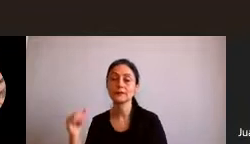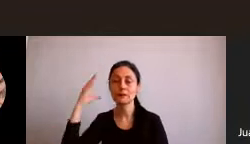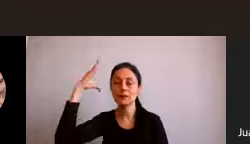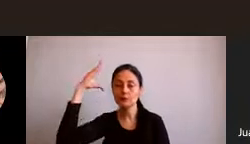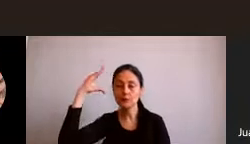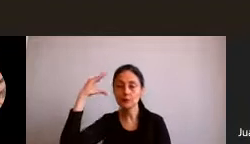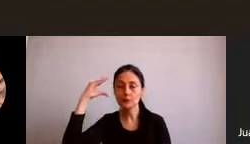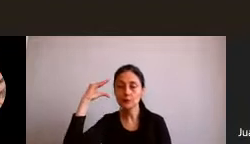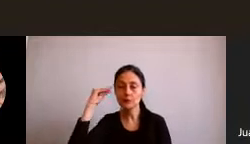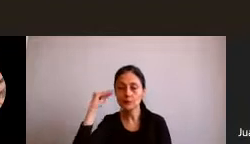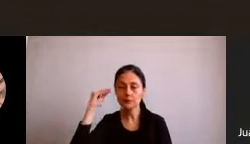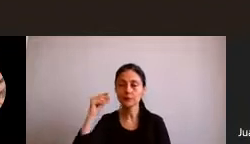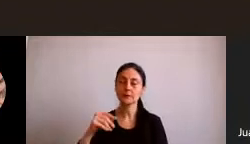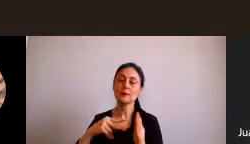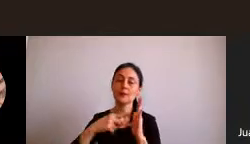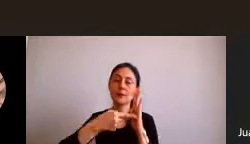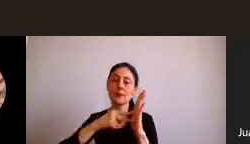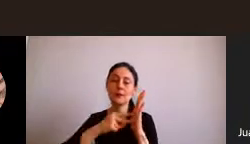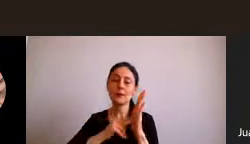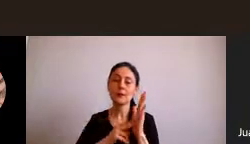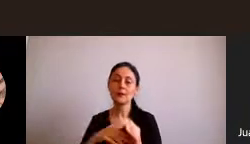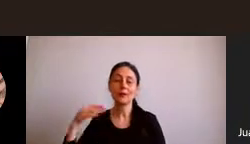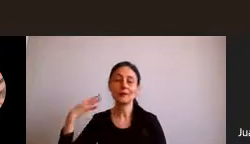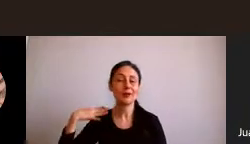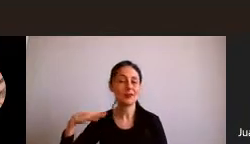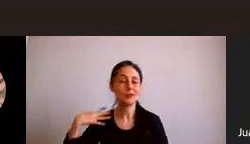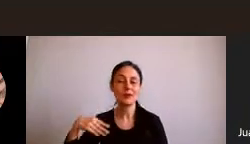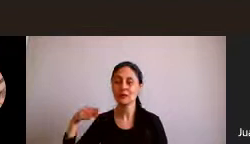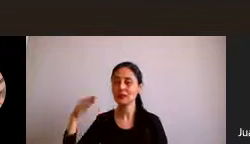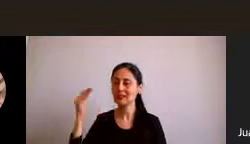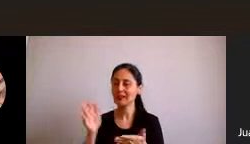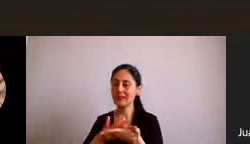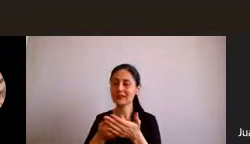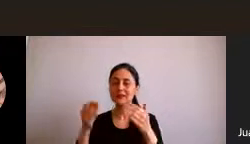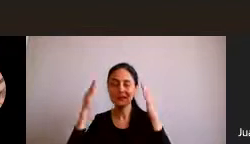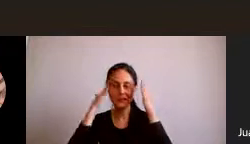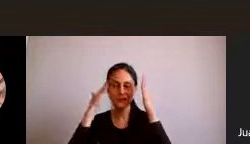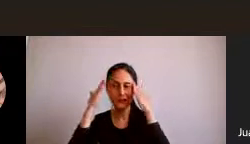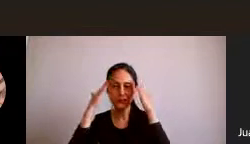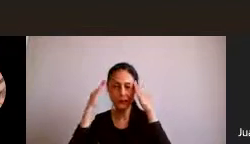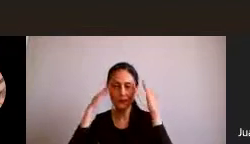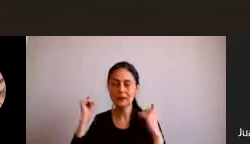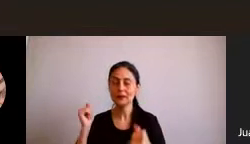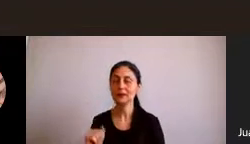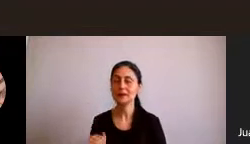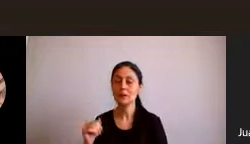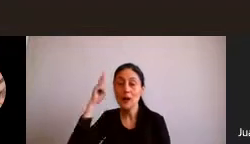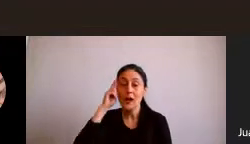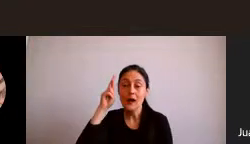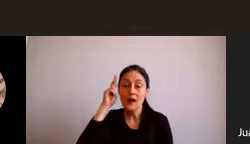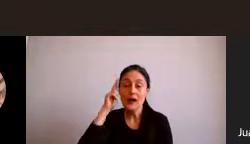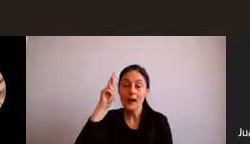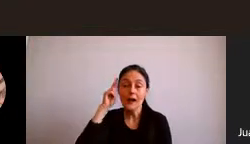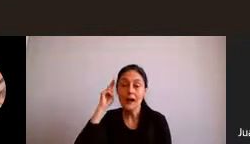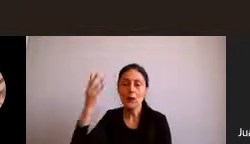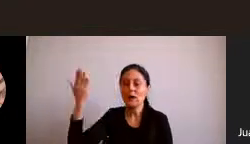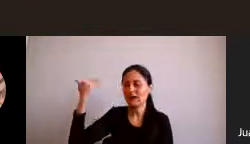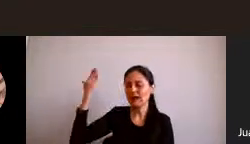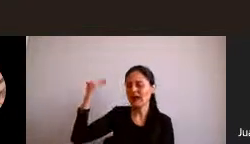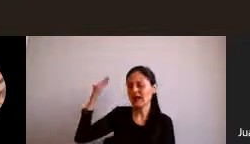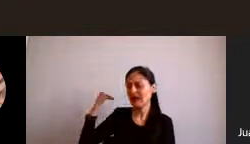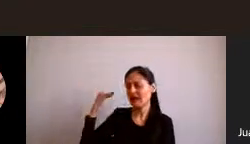Problemas importantes de salud mental como pesadillas por recuerdos hospitalarios, ¿cierto? O alucinaciones, recuerdos